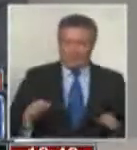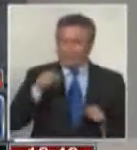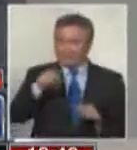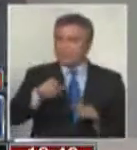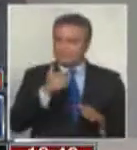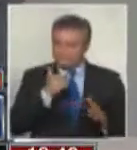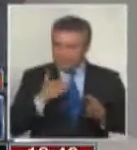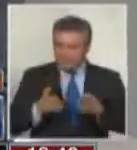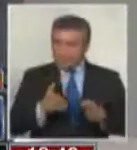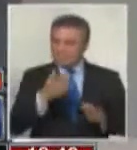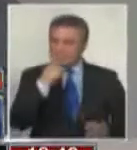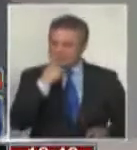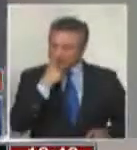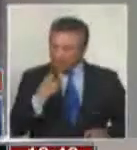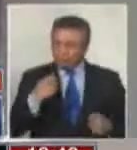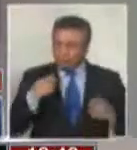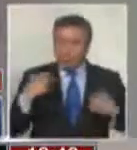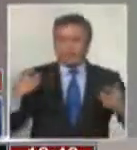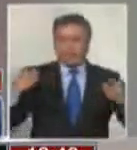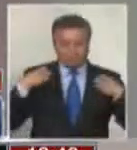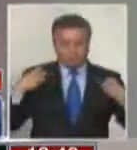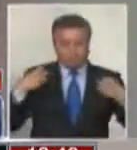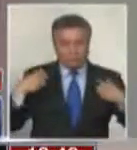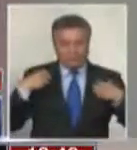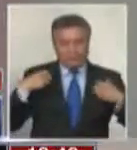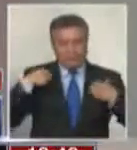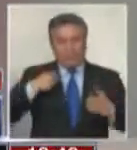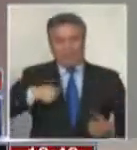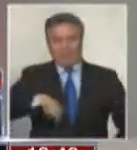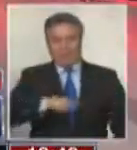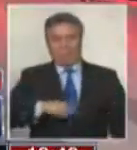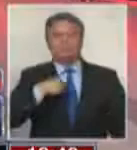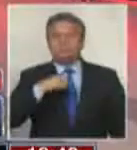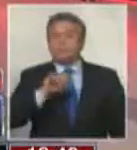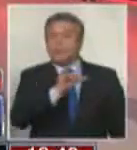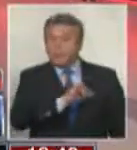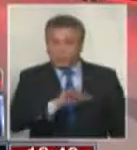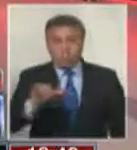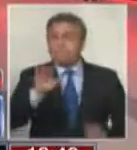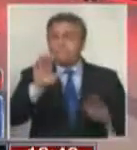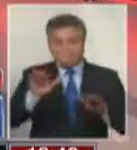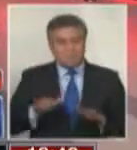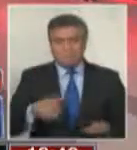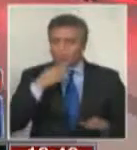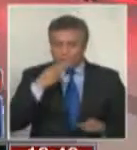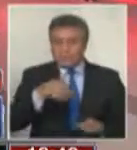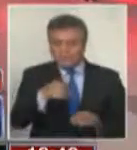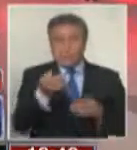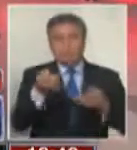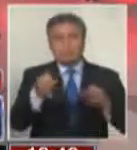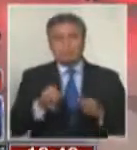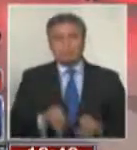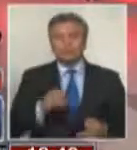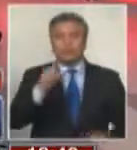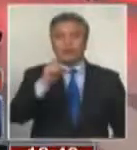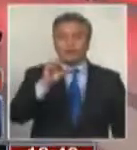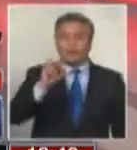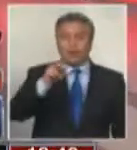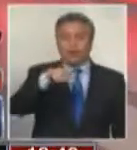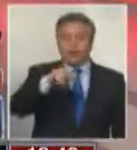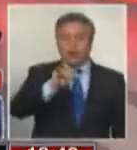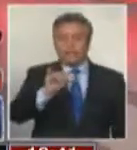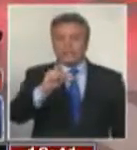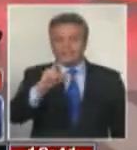seriedad y de la responsabilidad de nuestro sistema de educación superior y luego lo mismo decimos en cuanto al presupuesto de conicyt y